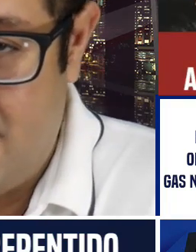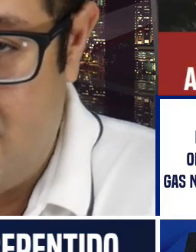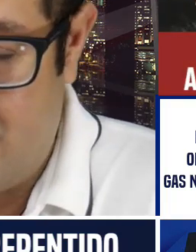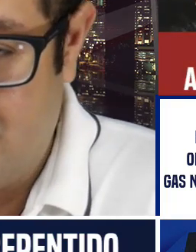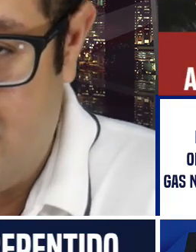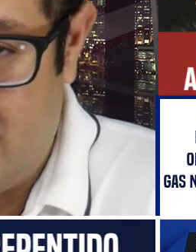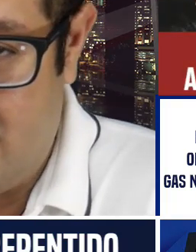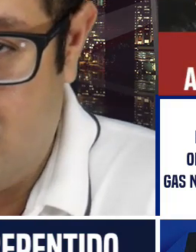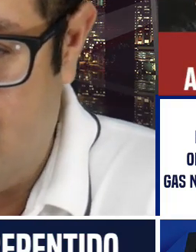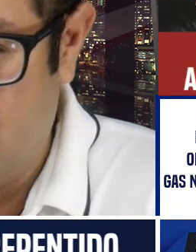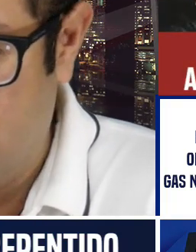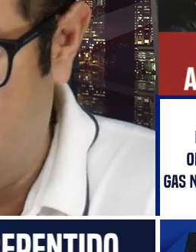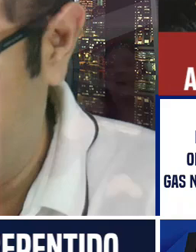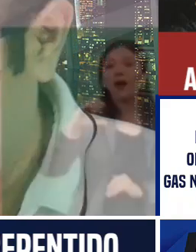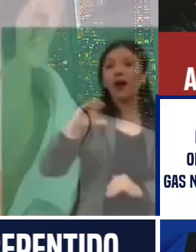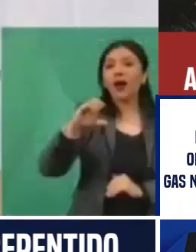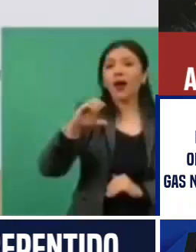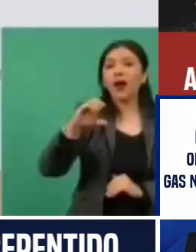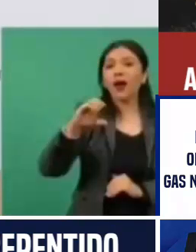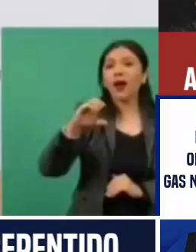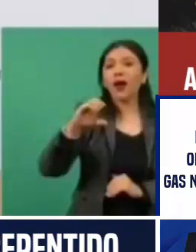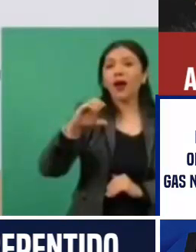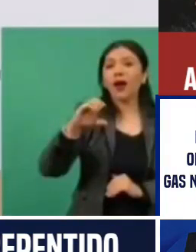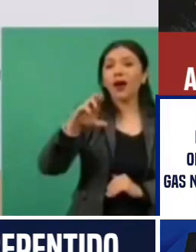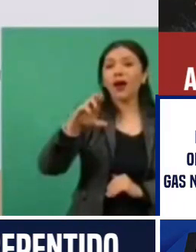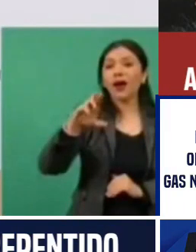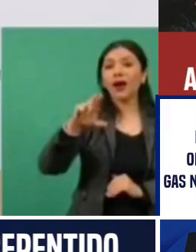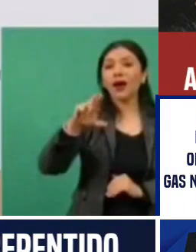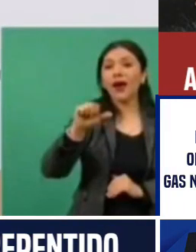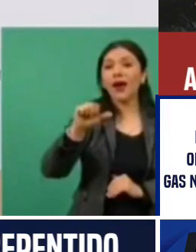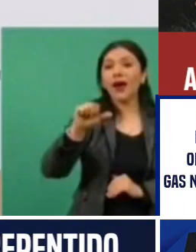sobre el tema de la revocación del mandato. Vamos a escuchar.